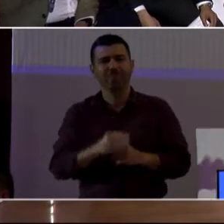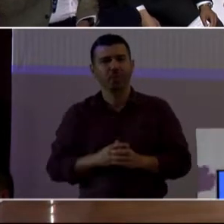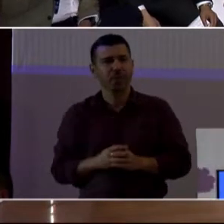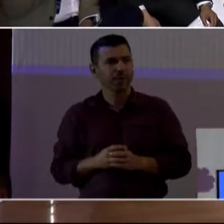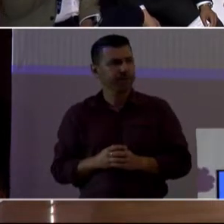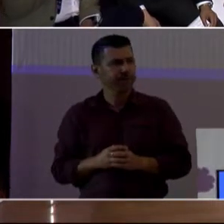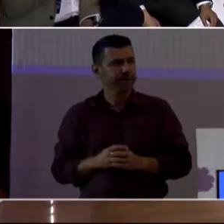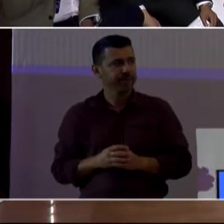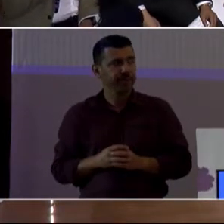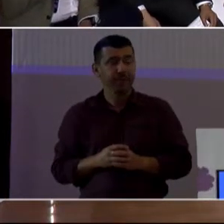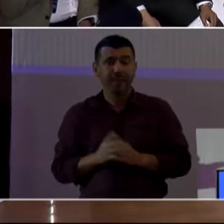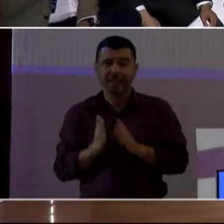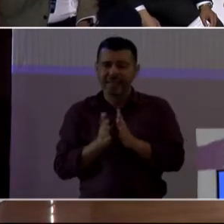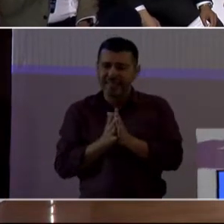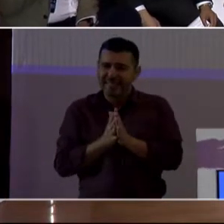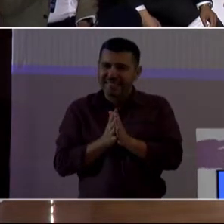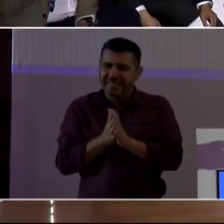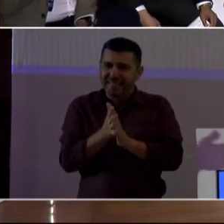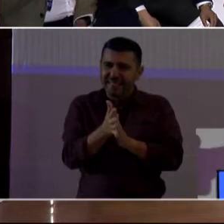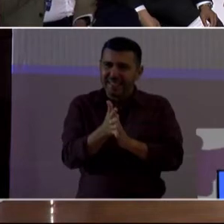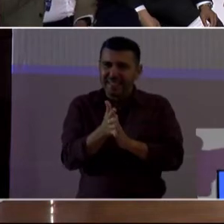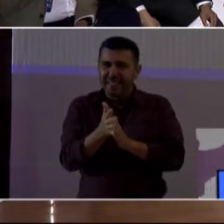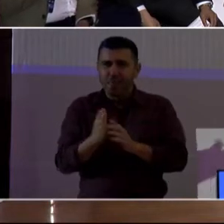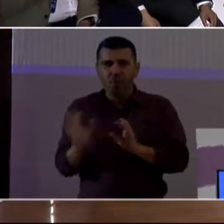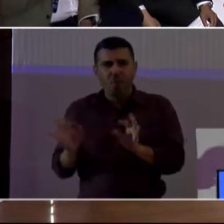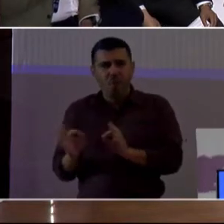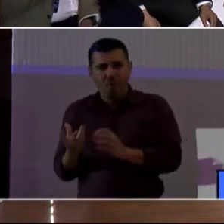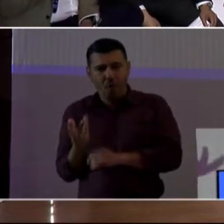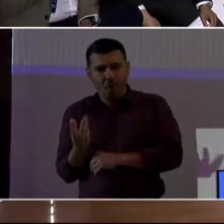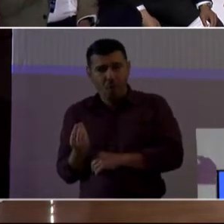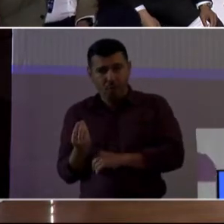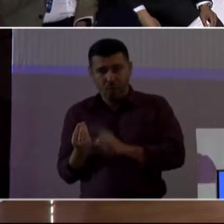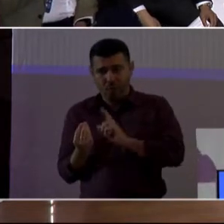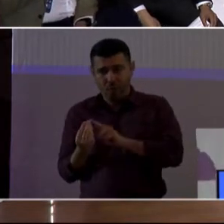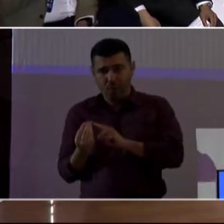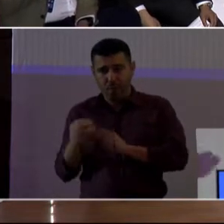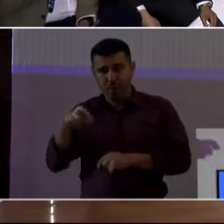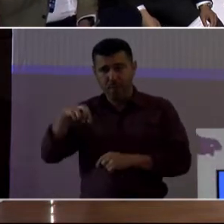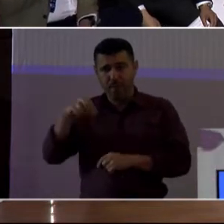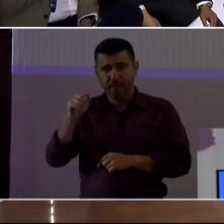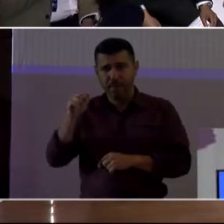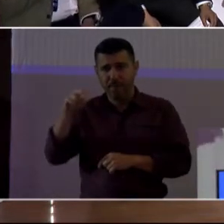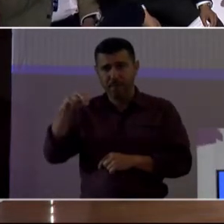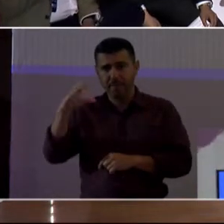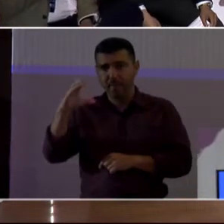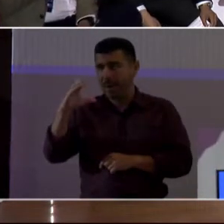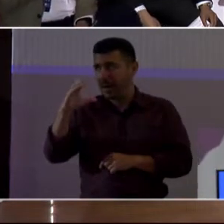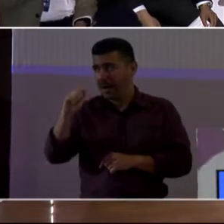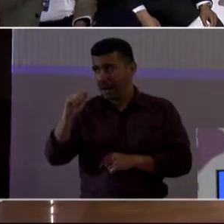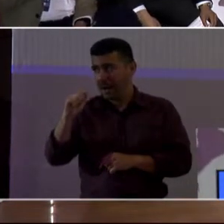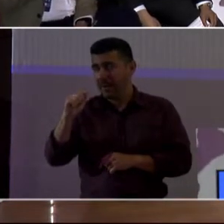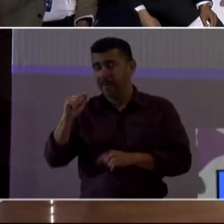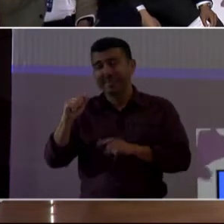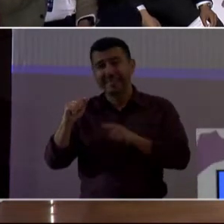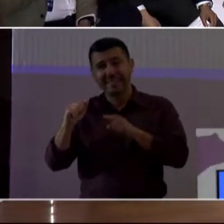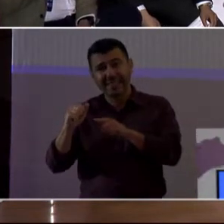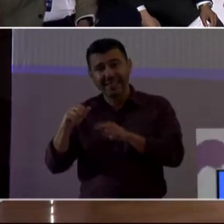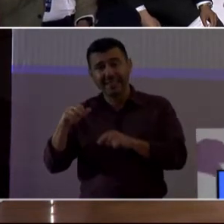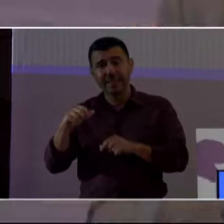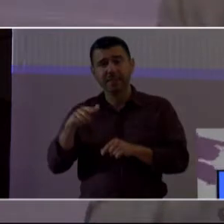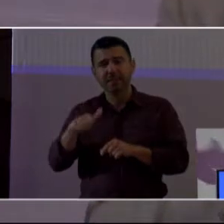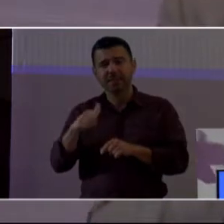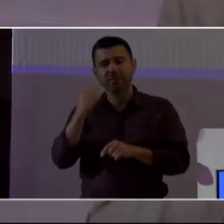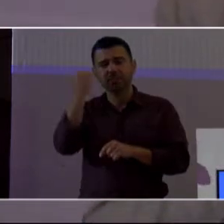Panaca es muy particular porque tiene, a nivel de la creación del mismo concepto del